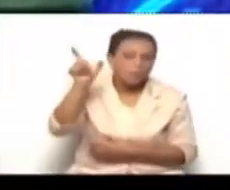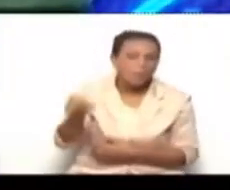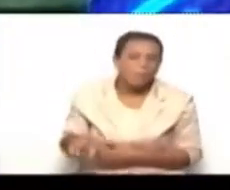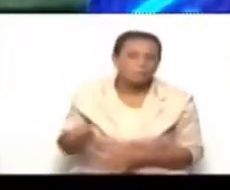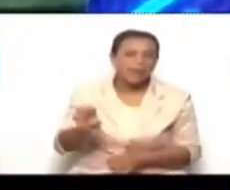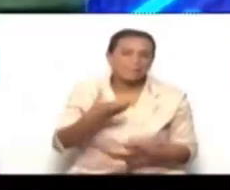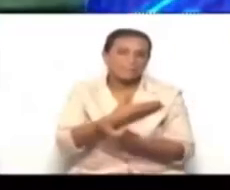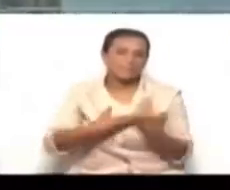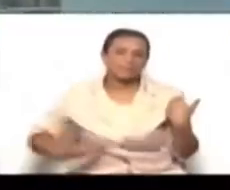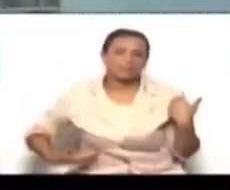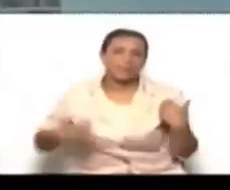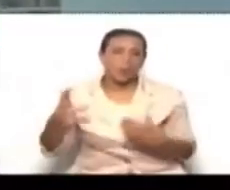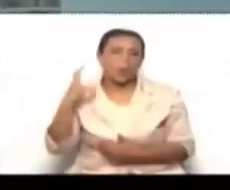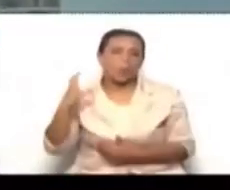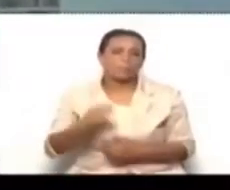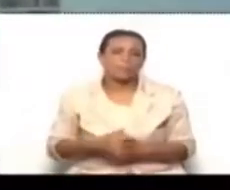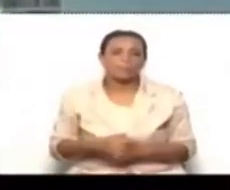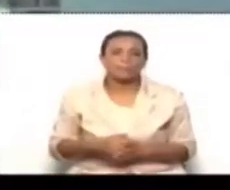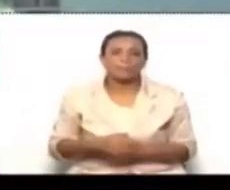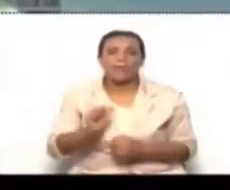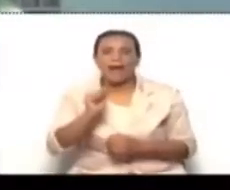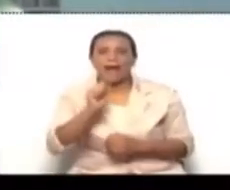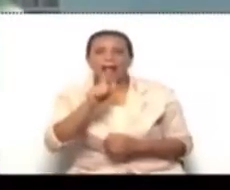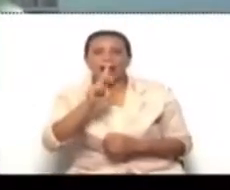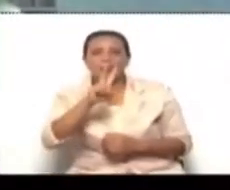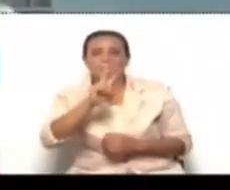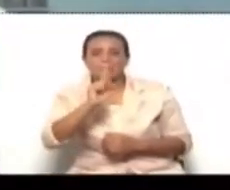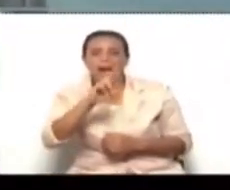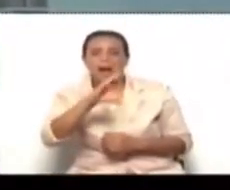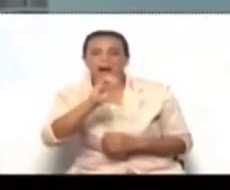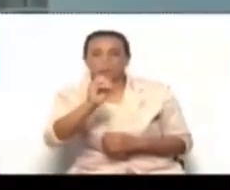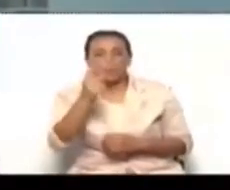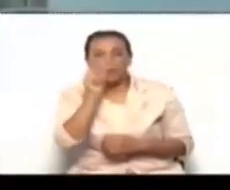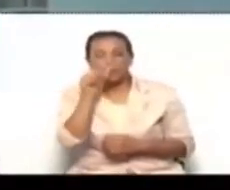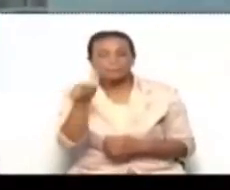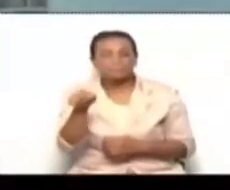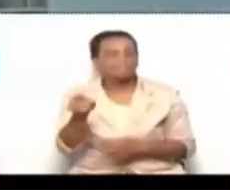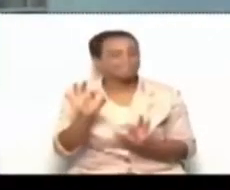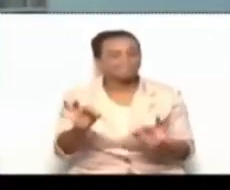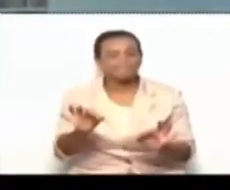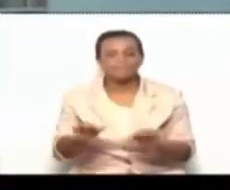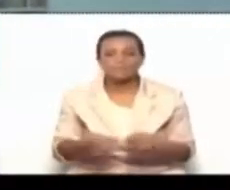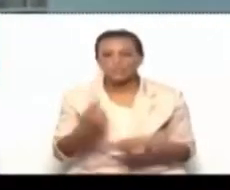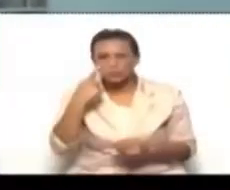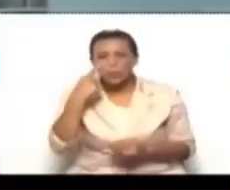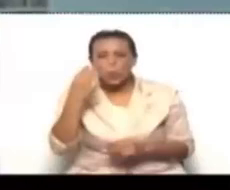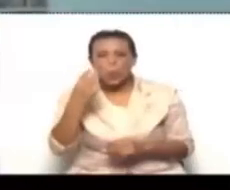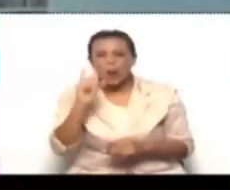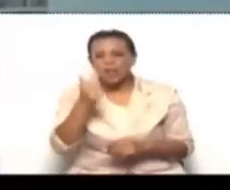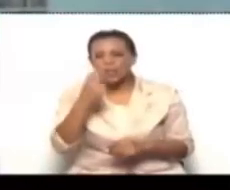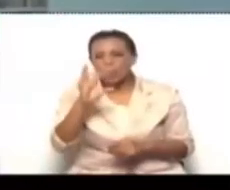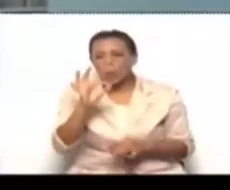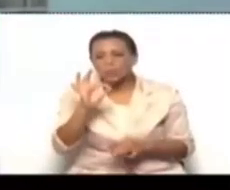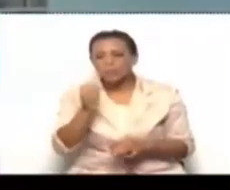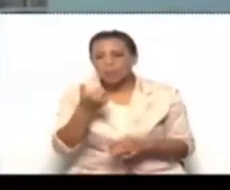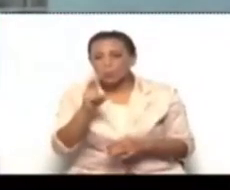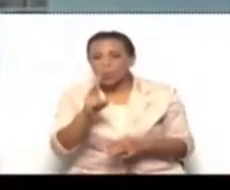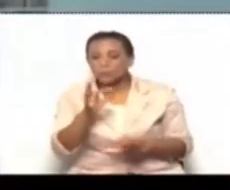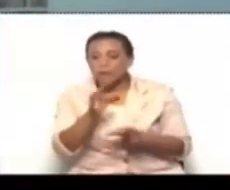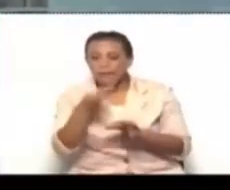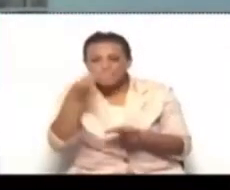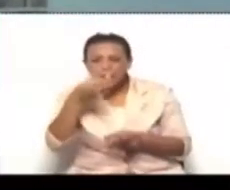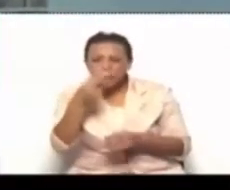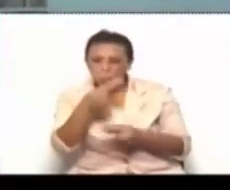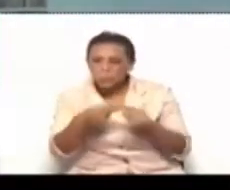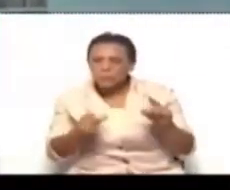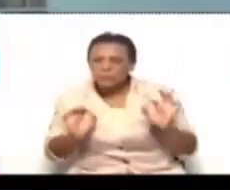anti-bolivariano. Estuve viendo hoy al mediodía una rueda de prensa del fiscal general de la